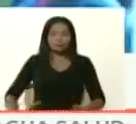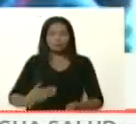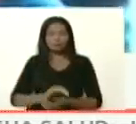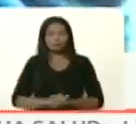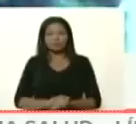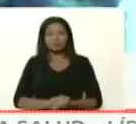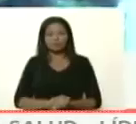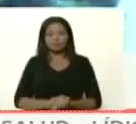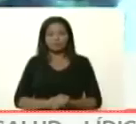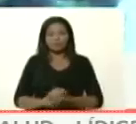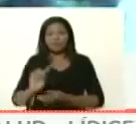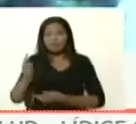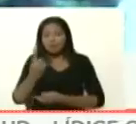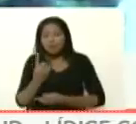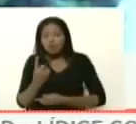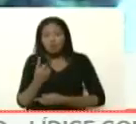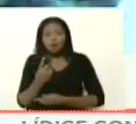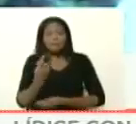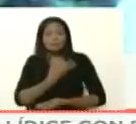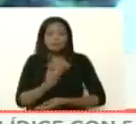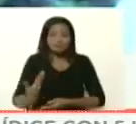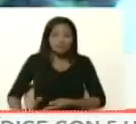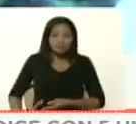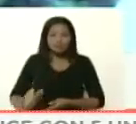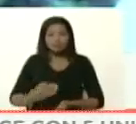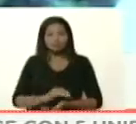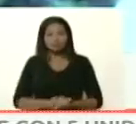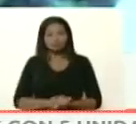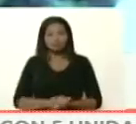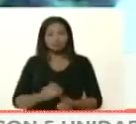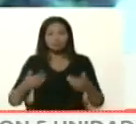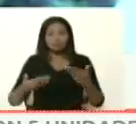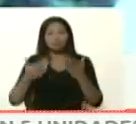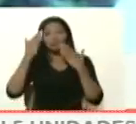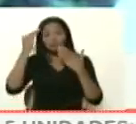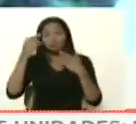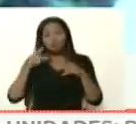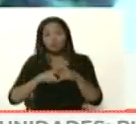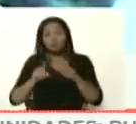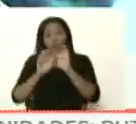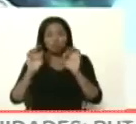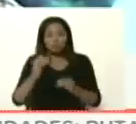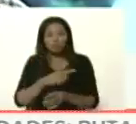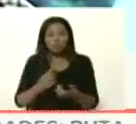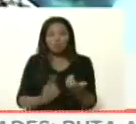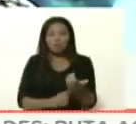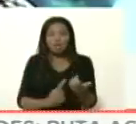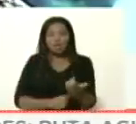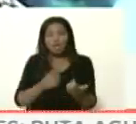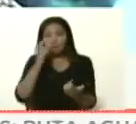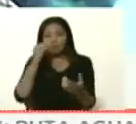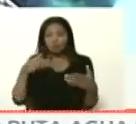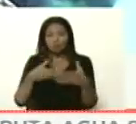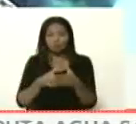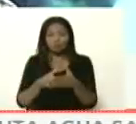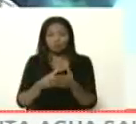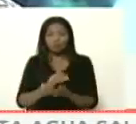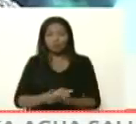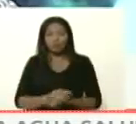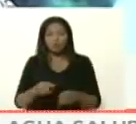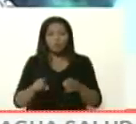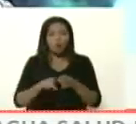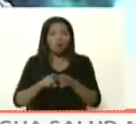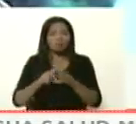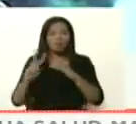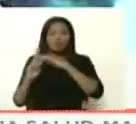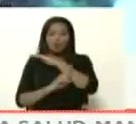Quiero primeramente, presidente, darle un saludo a nuestros hermanos de clase de Conviasa,